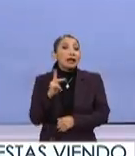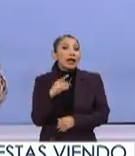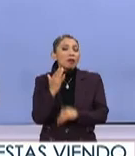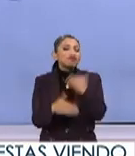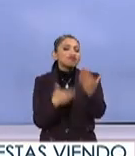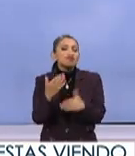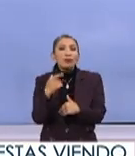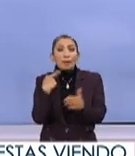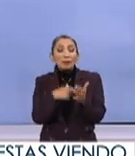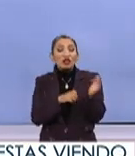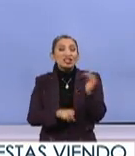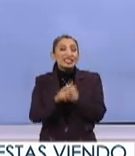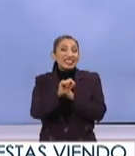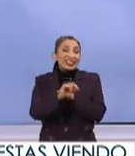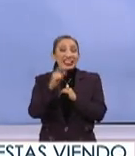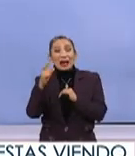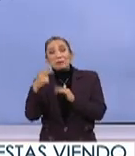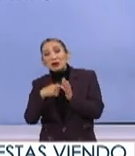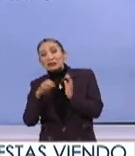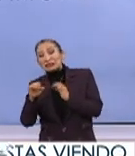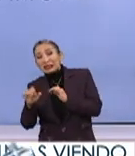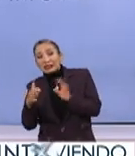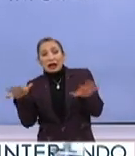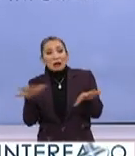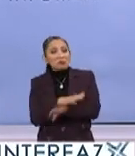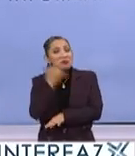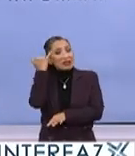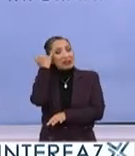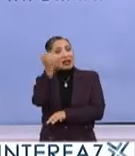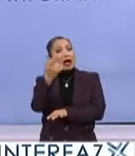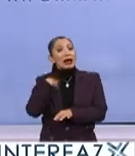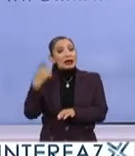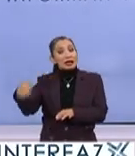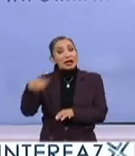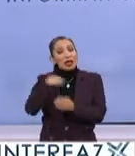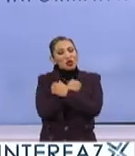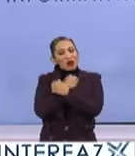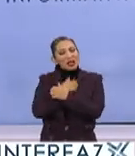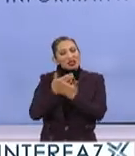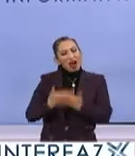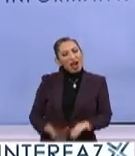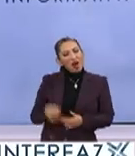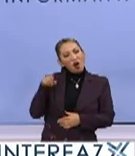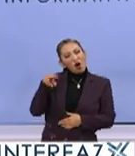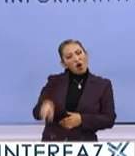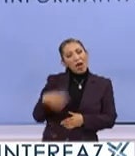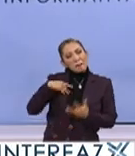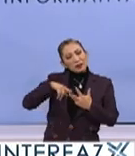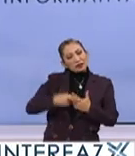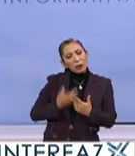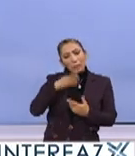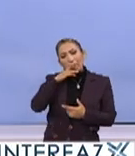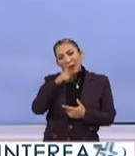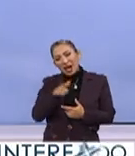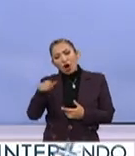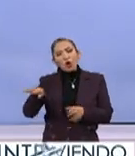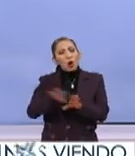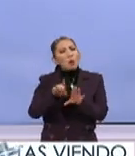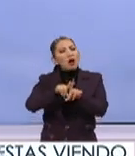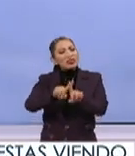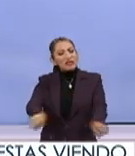en los años 60 y 70 la perspectiva cambió y la oferta en la educación se empezó a plantear